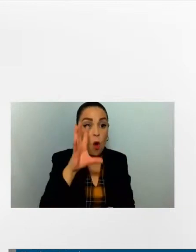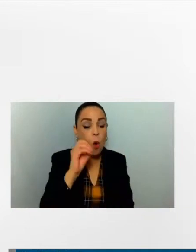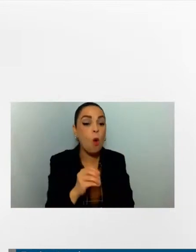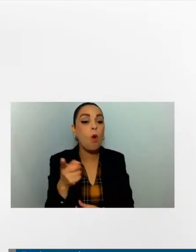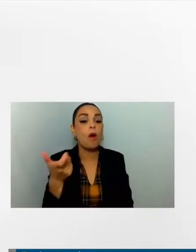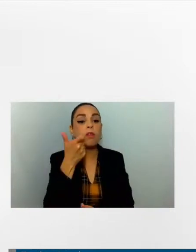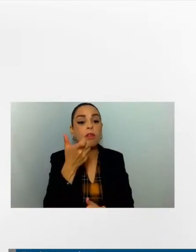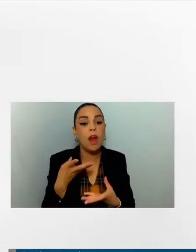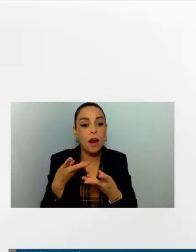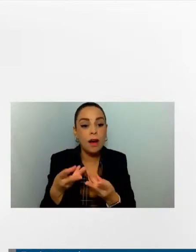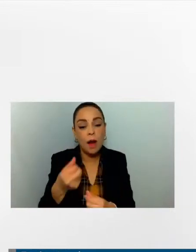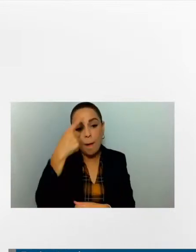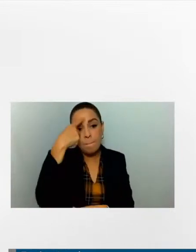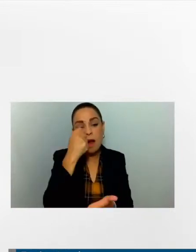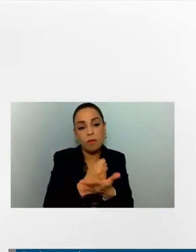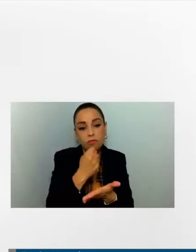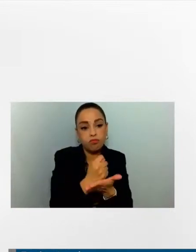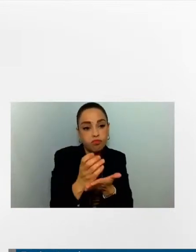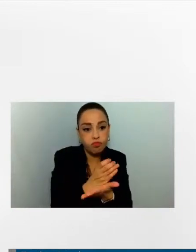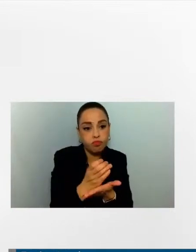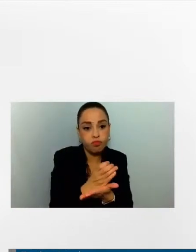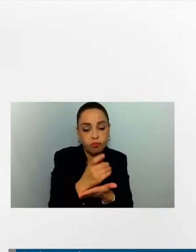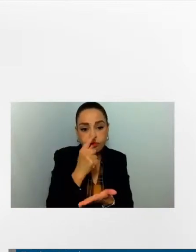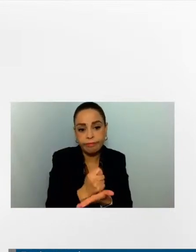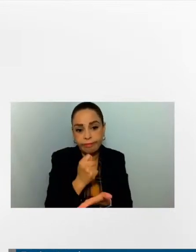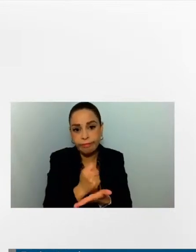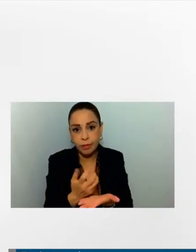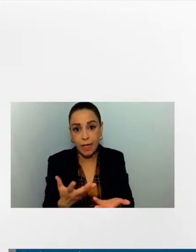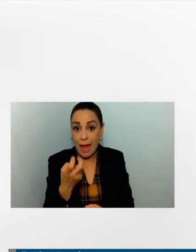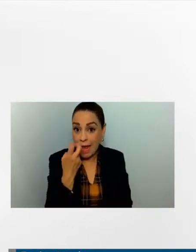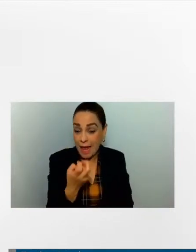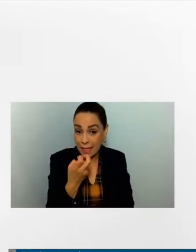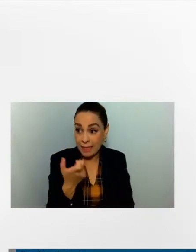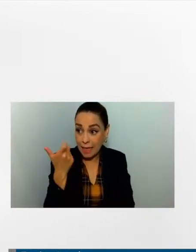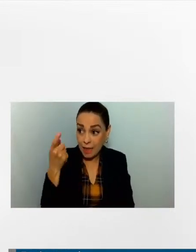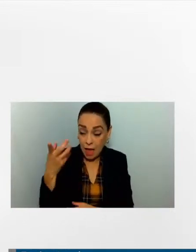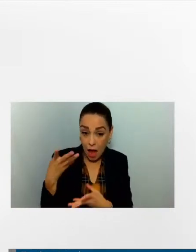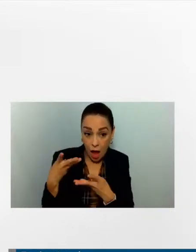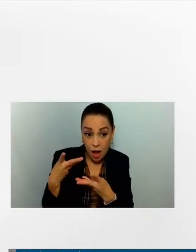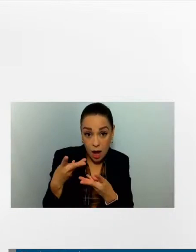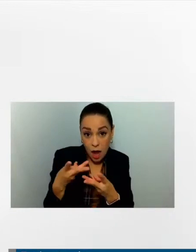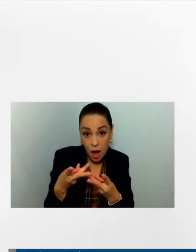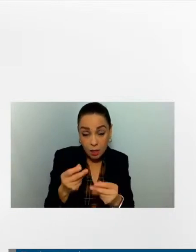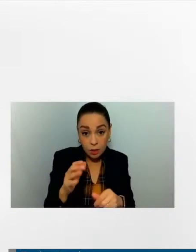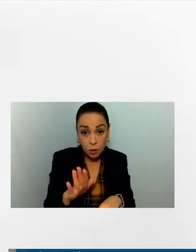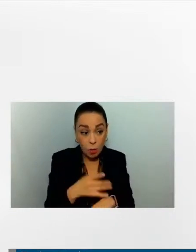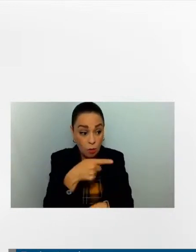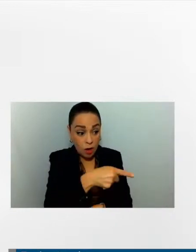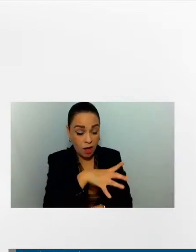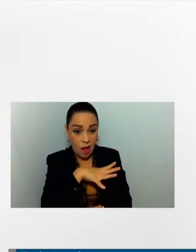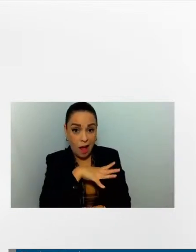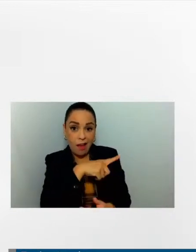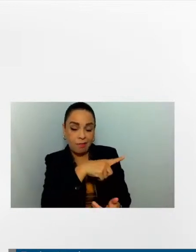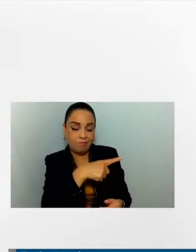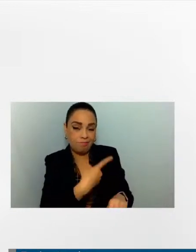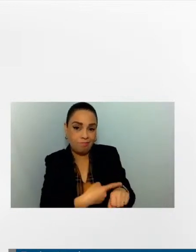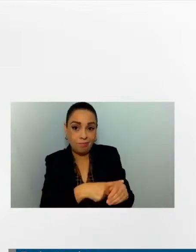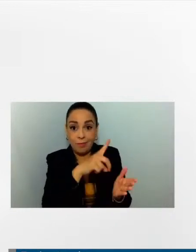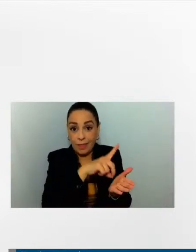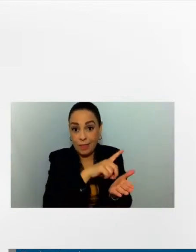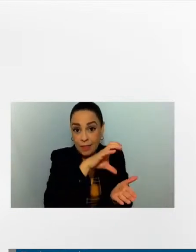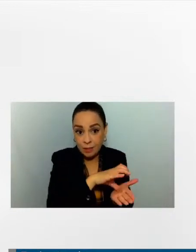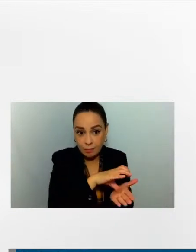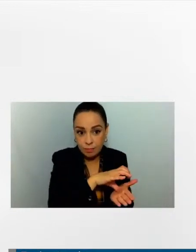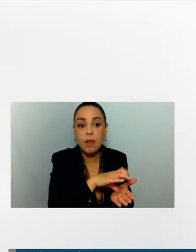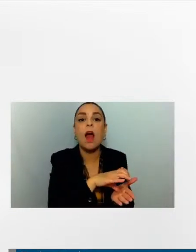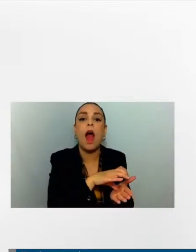rehabilitación, etcétera, ¿no? Y entonces, claro, esos gastos que se relacionan con la condición de discapacidad harían que el cálculo